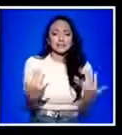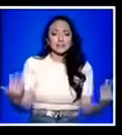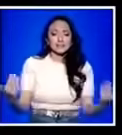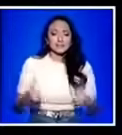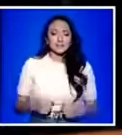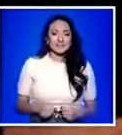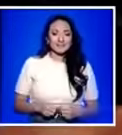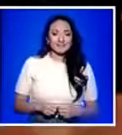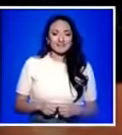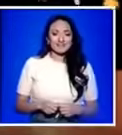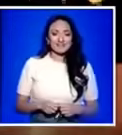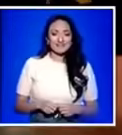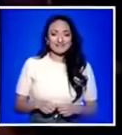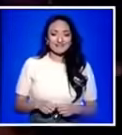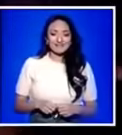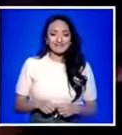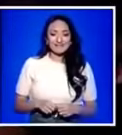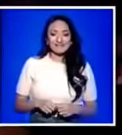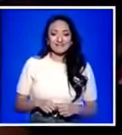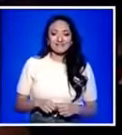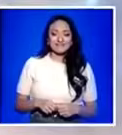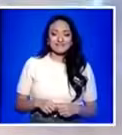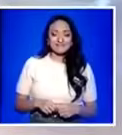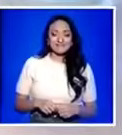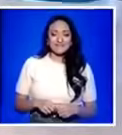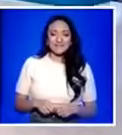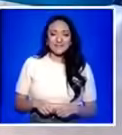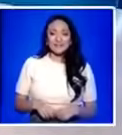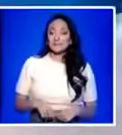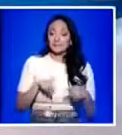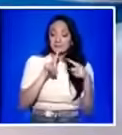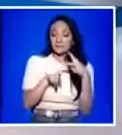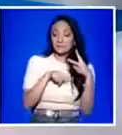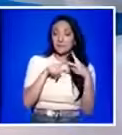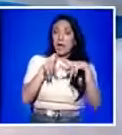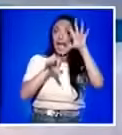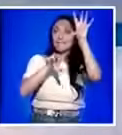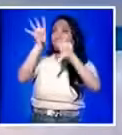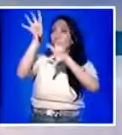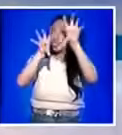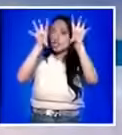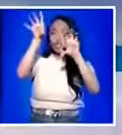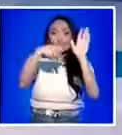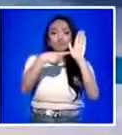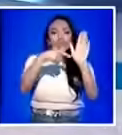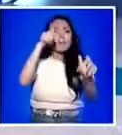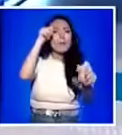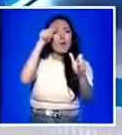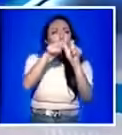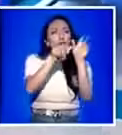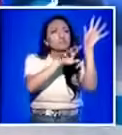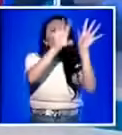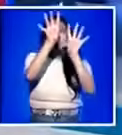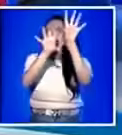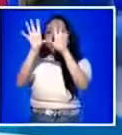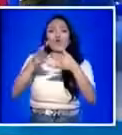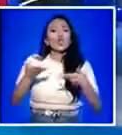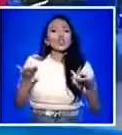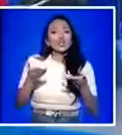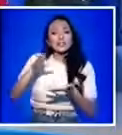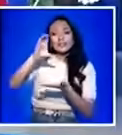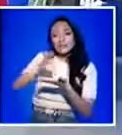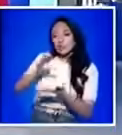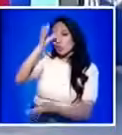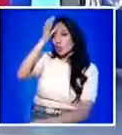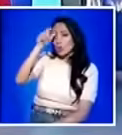Amor, senderito del alma. La exposición Memorias Diversas se desarrolla en el Centro Cultural